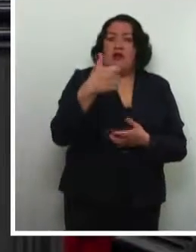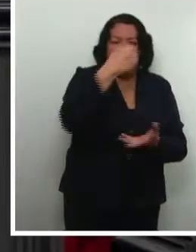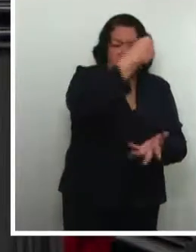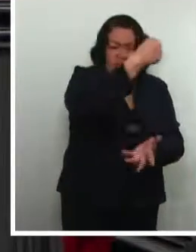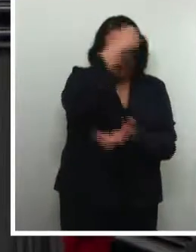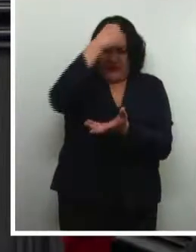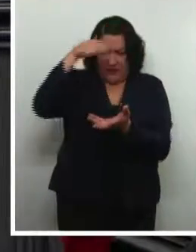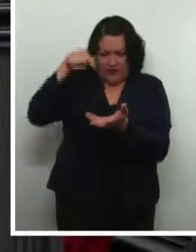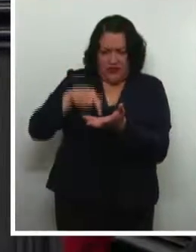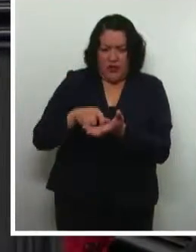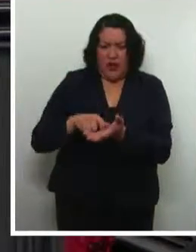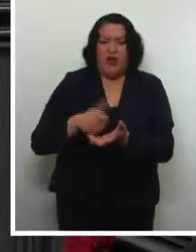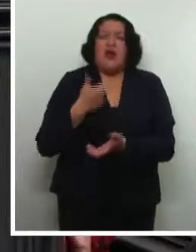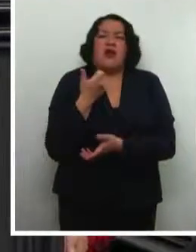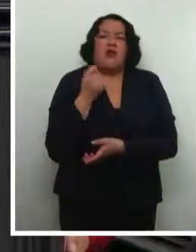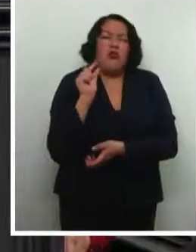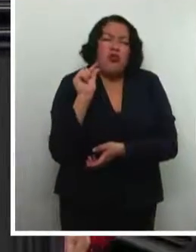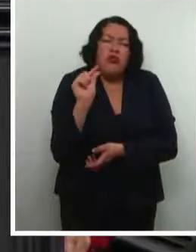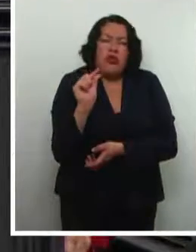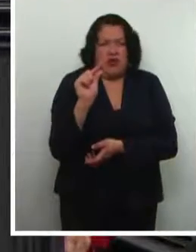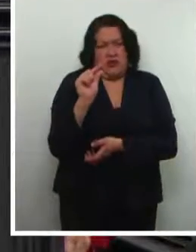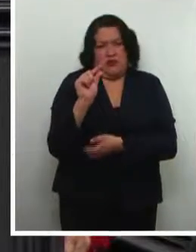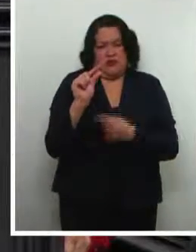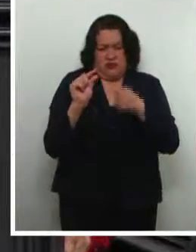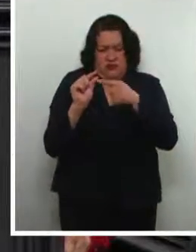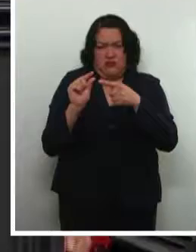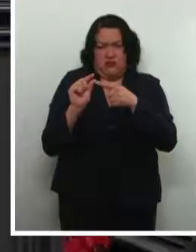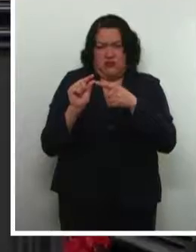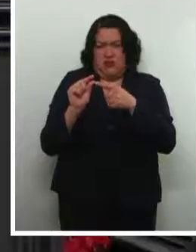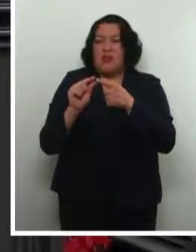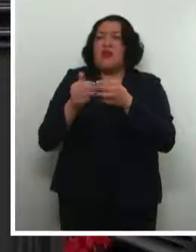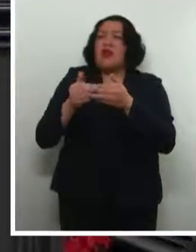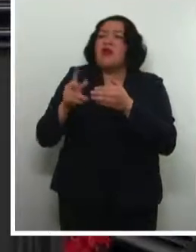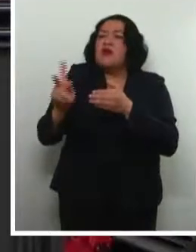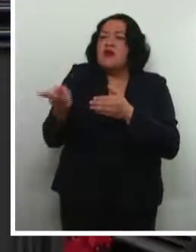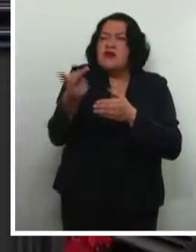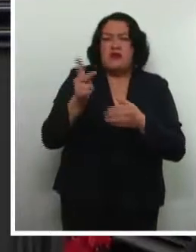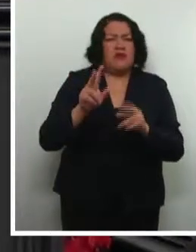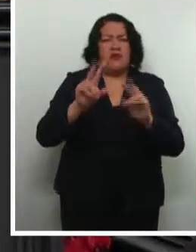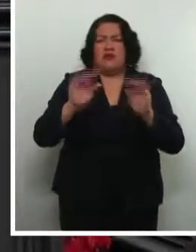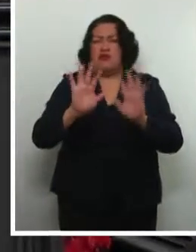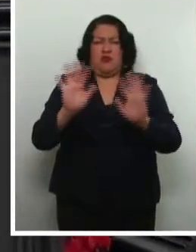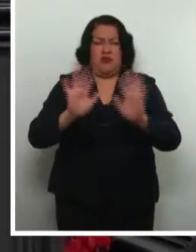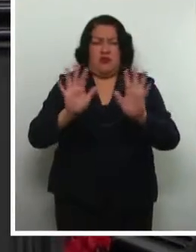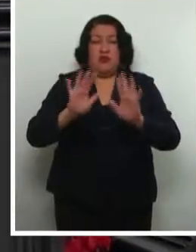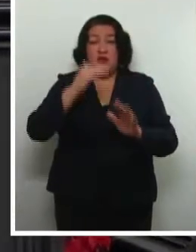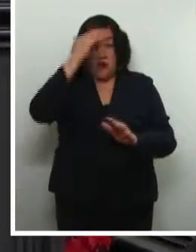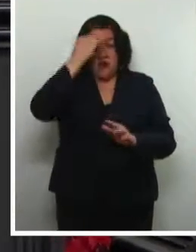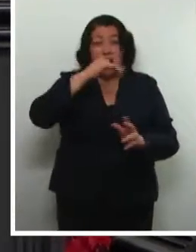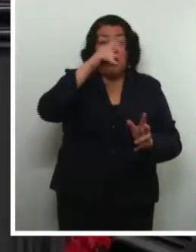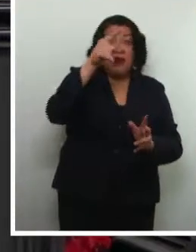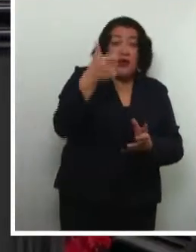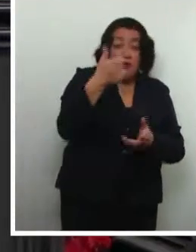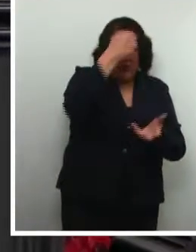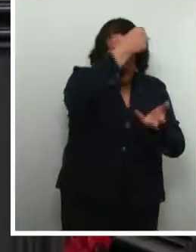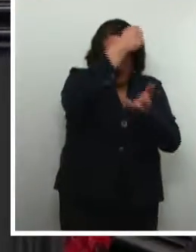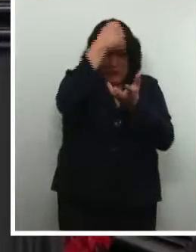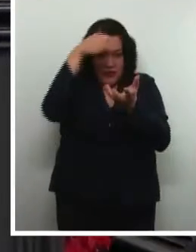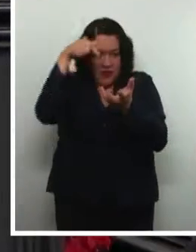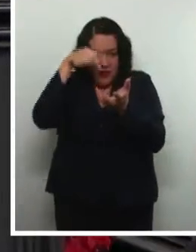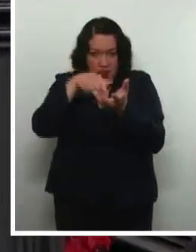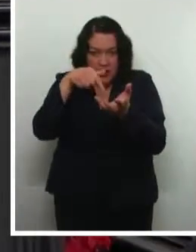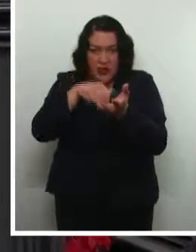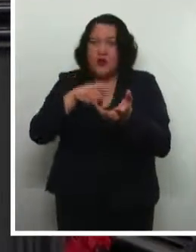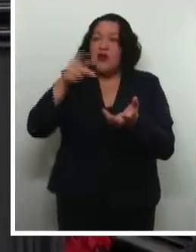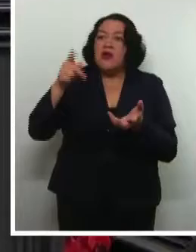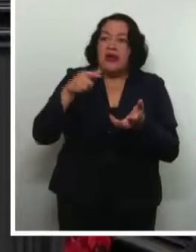eran bajos, que era poco dinero, pero evitemos que se pervierta precisamente